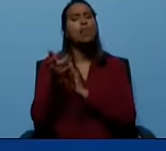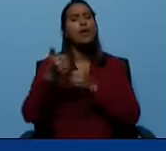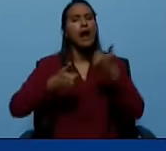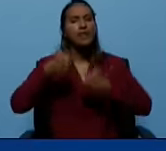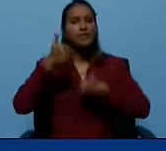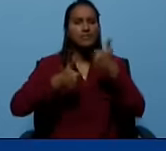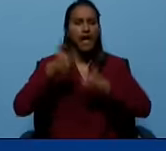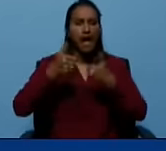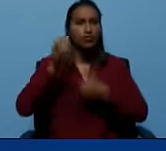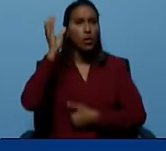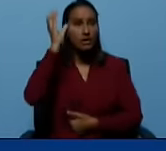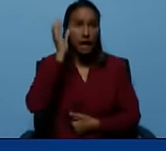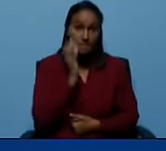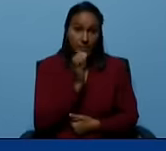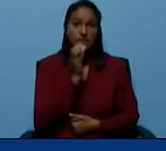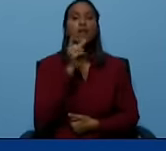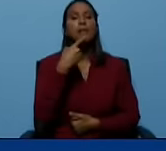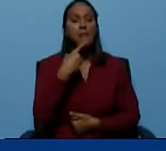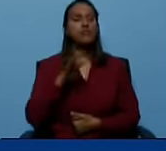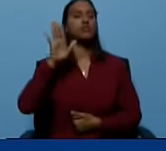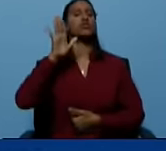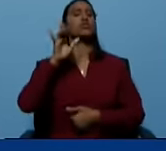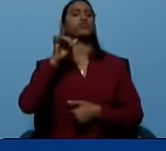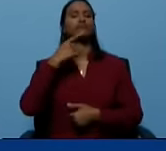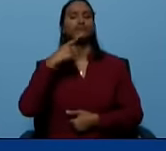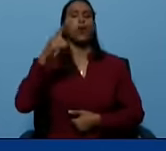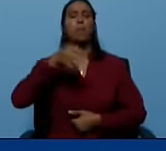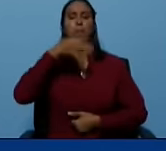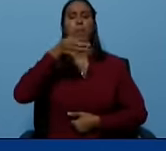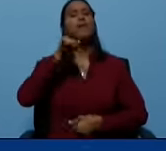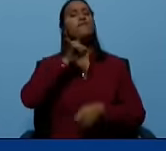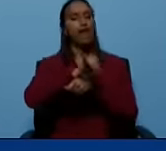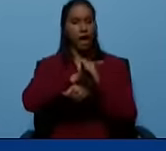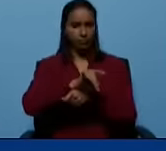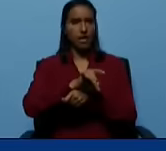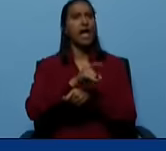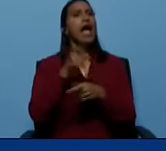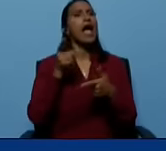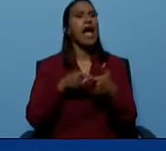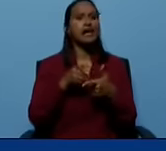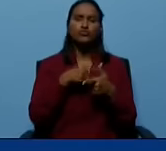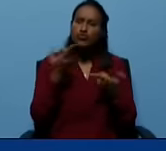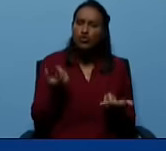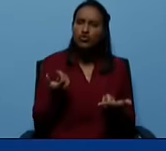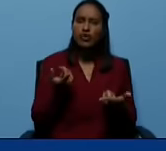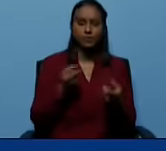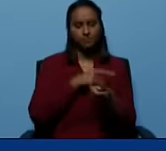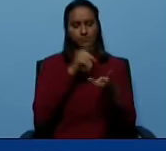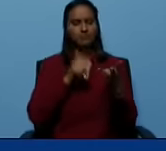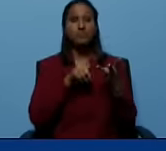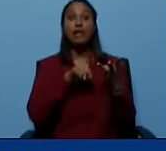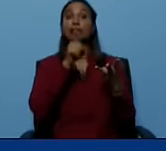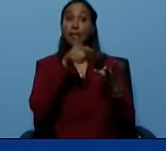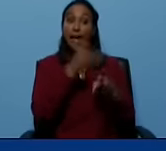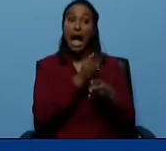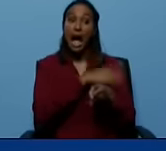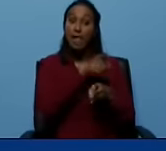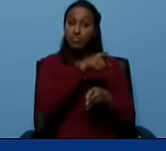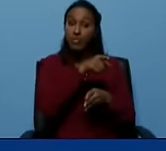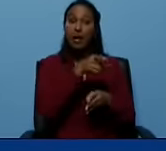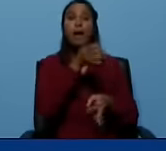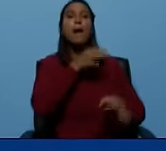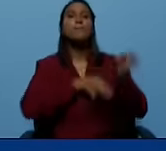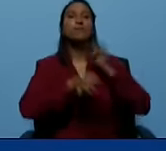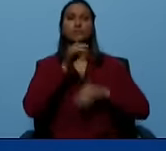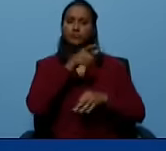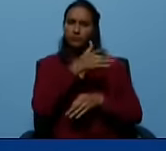la elección, van a publicar las actas del Partido Socialista Unido de Venezuela. También decía hace minutos que usted estaría dispuesto a negociar y